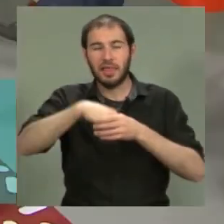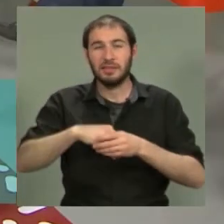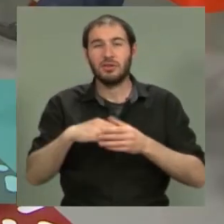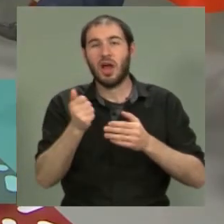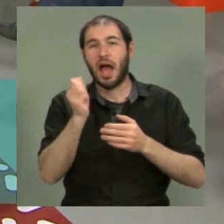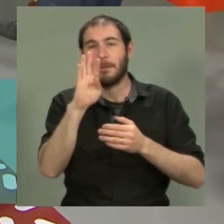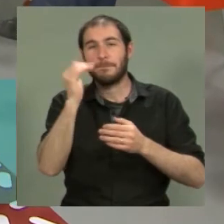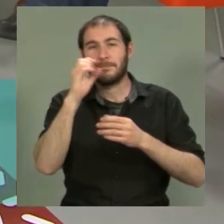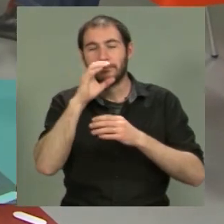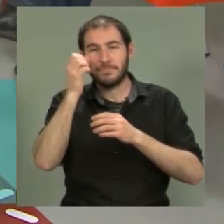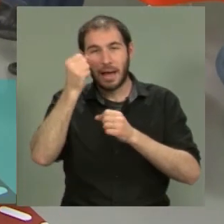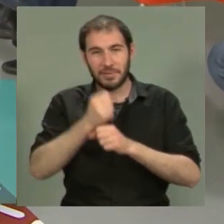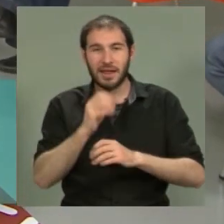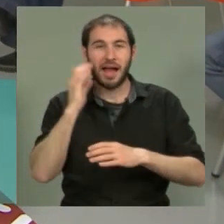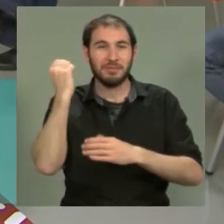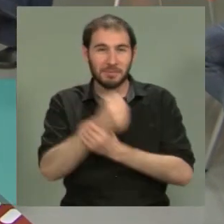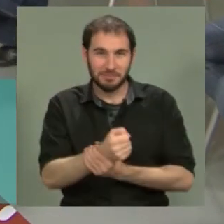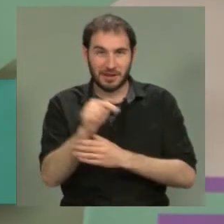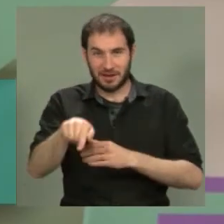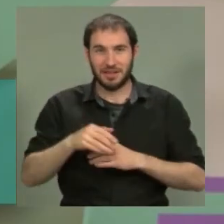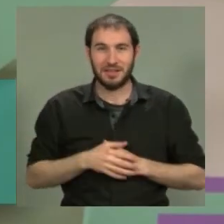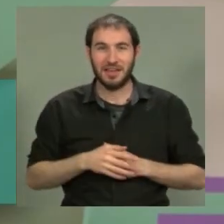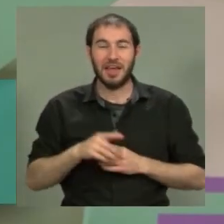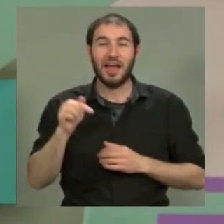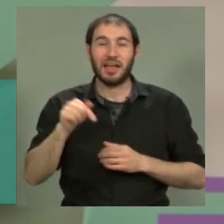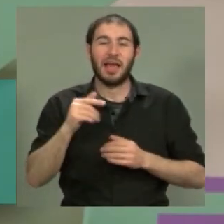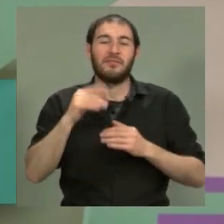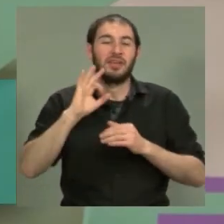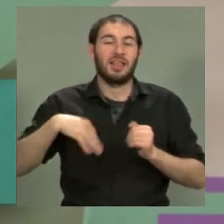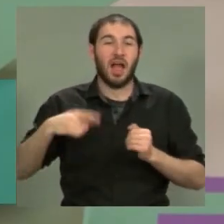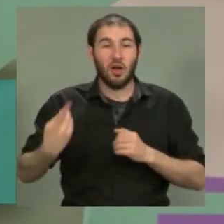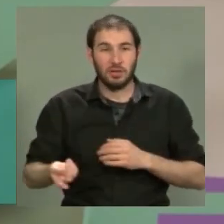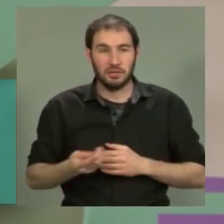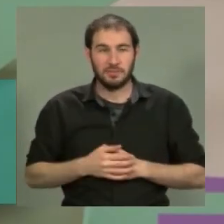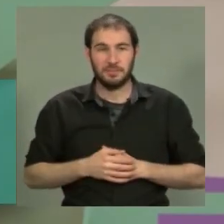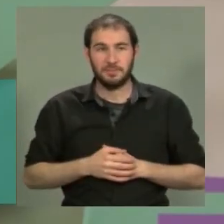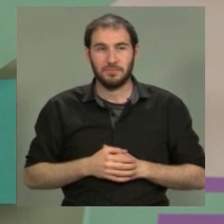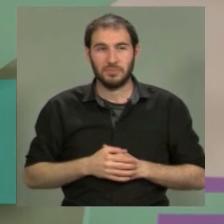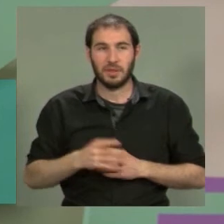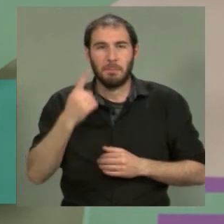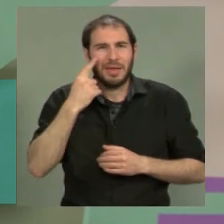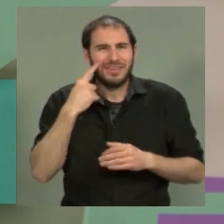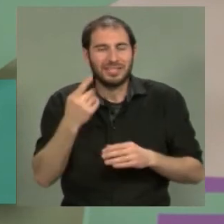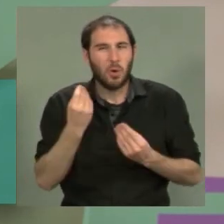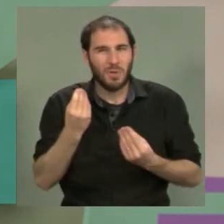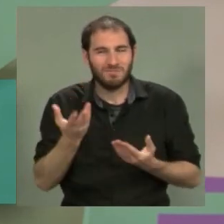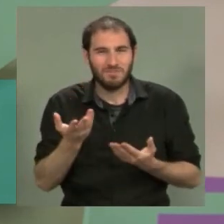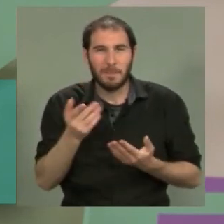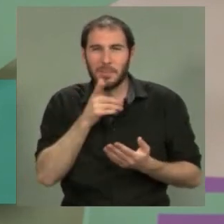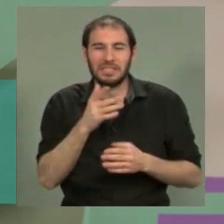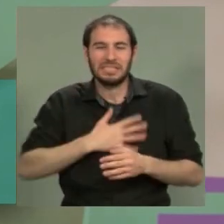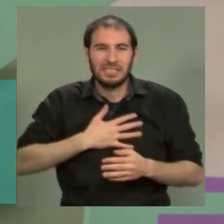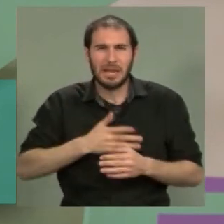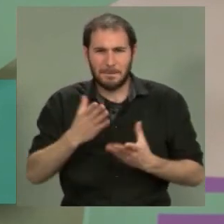abrámico. Es el paso hacia otra vida. No debemos vivirla o sentirla